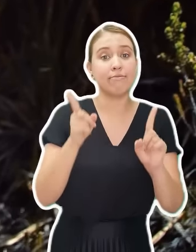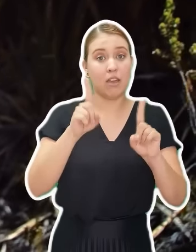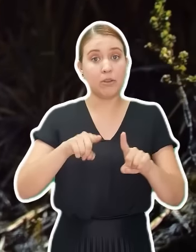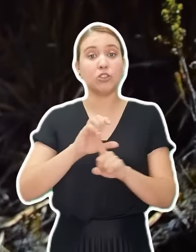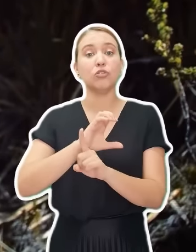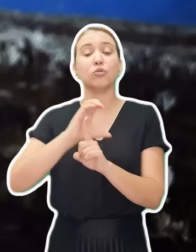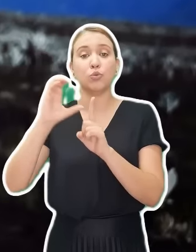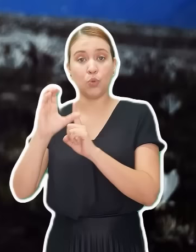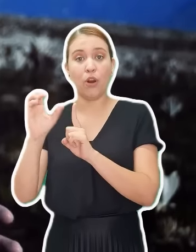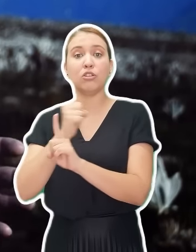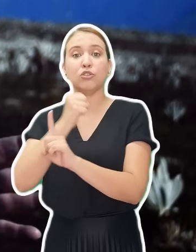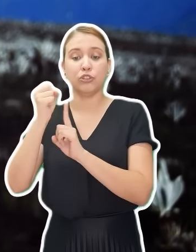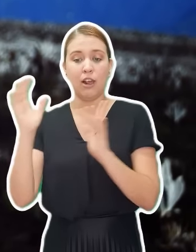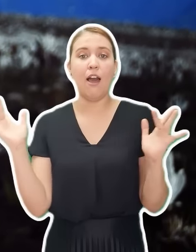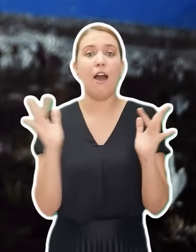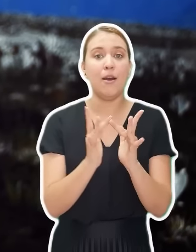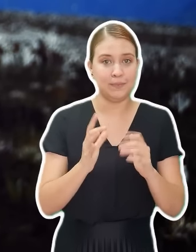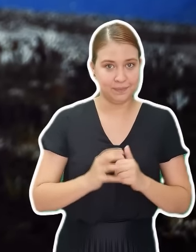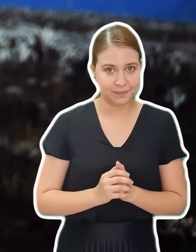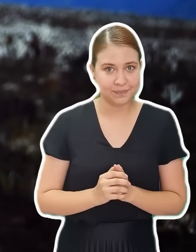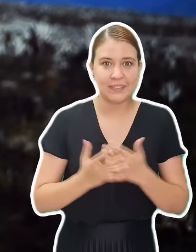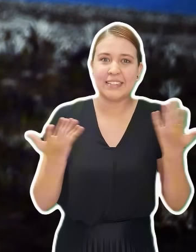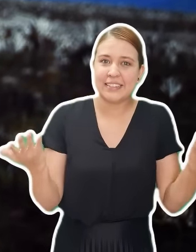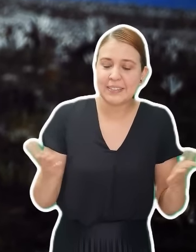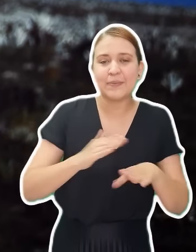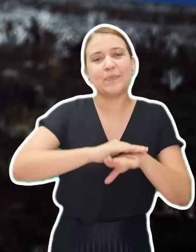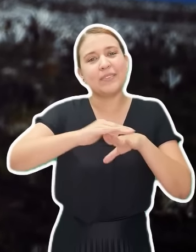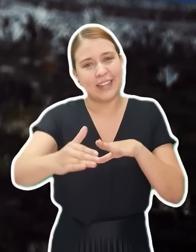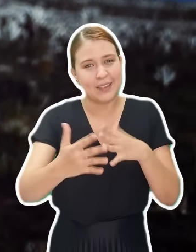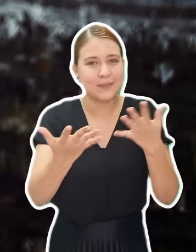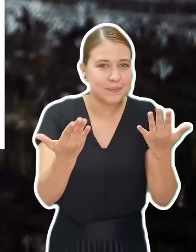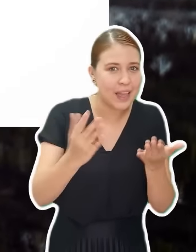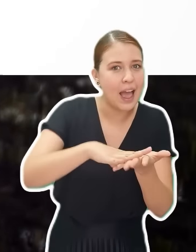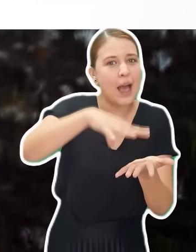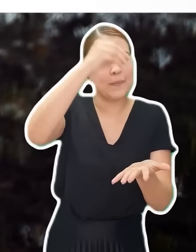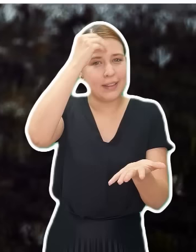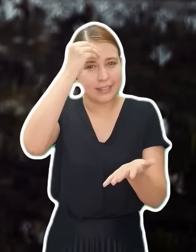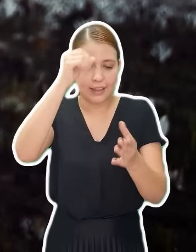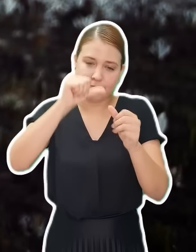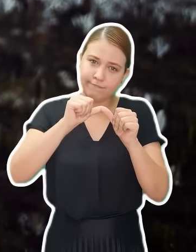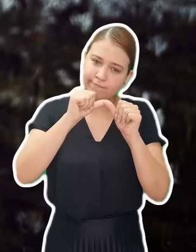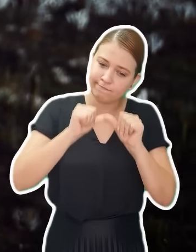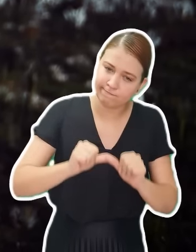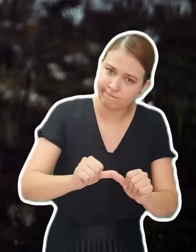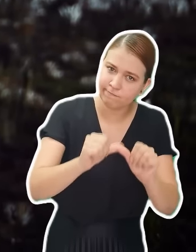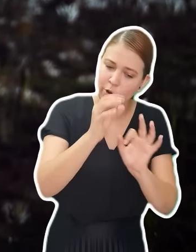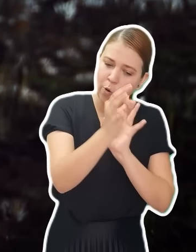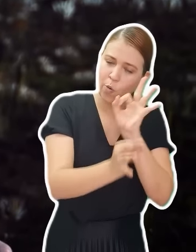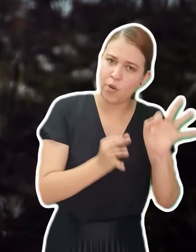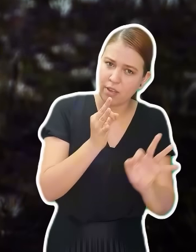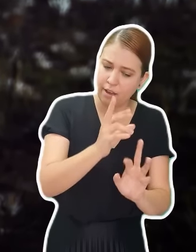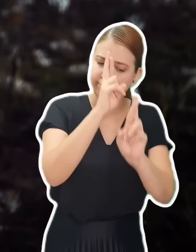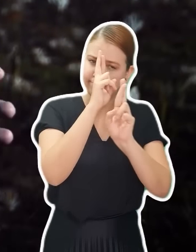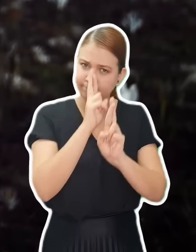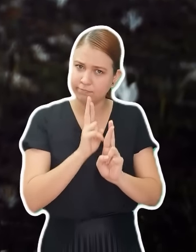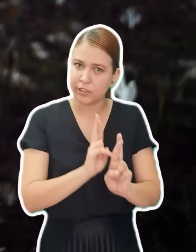y culturales. Por eso todos invitados a aprender, a conservar, a cuidar, a